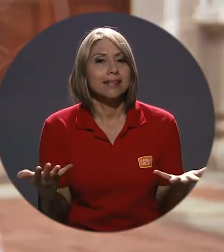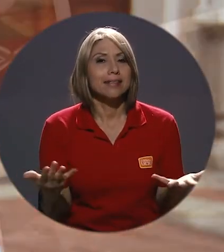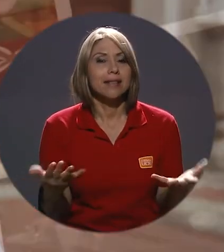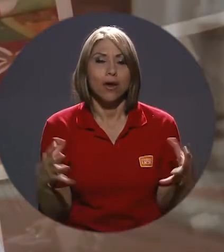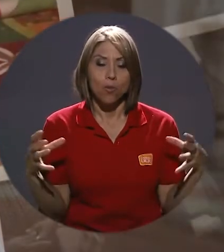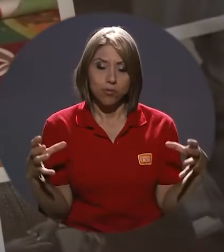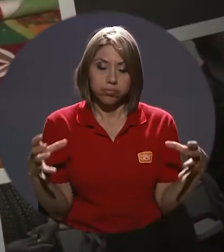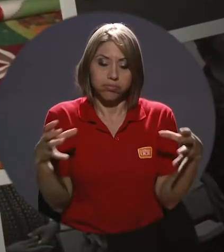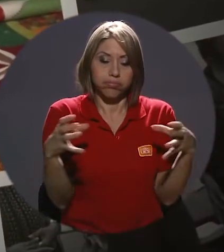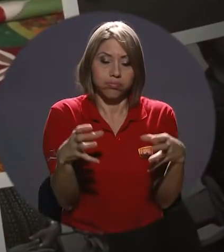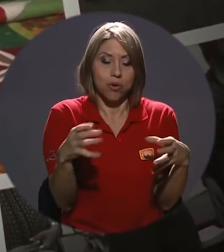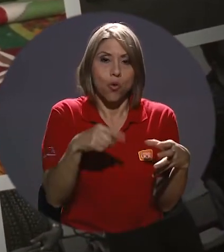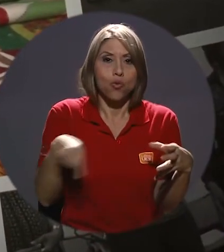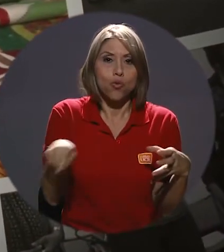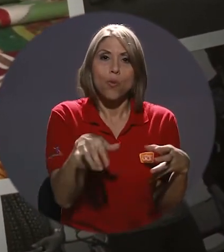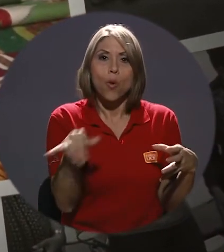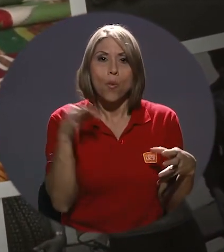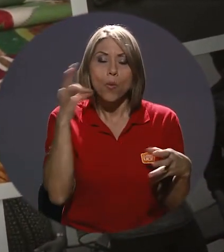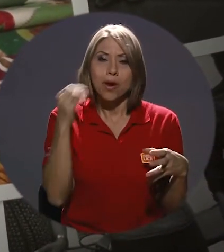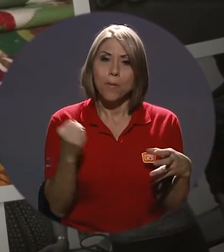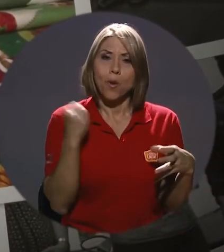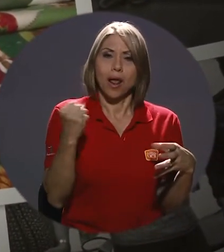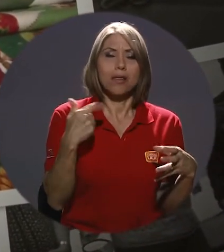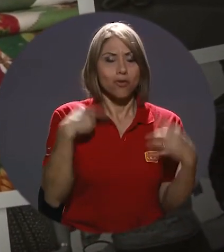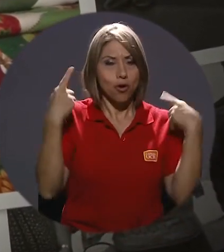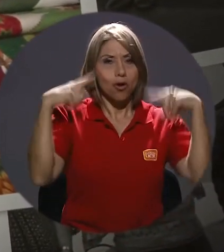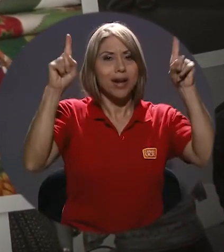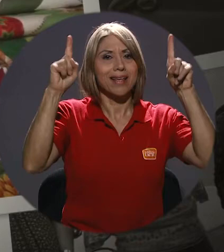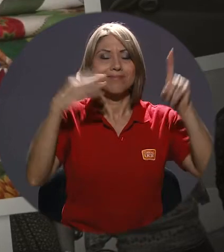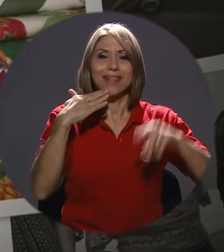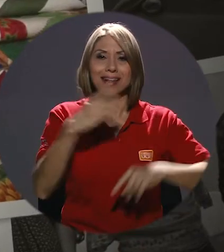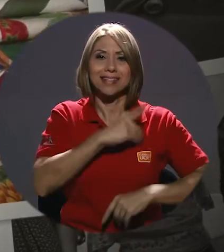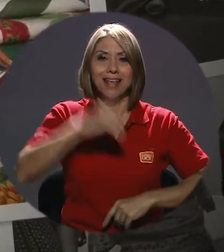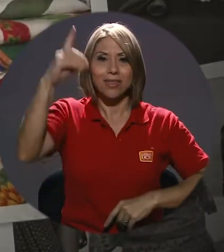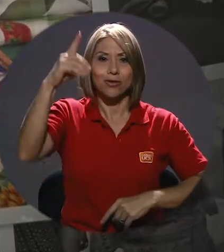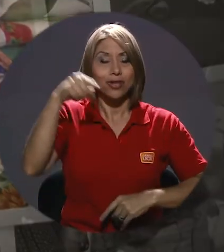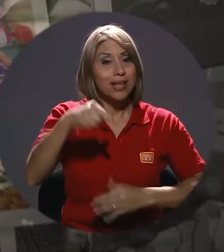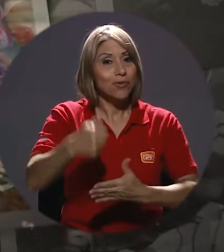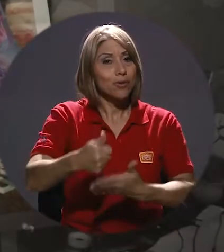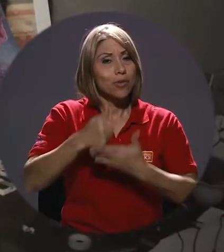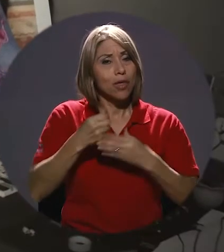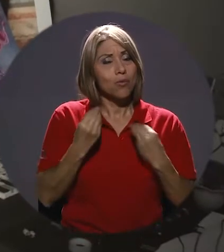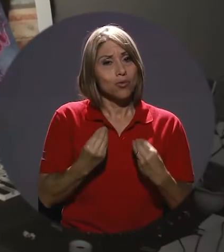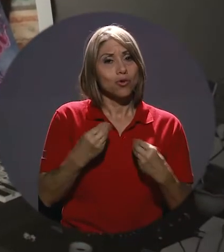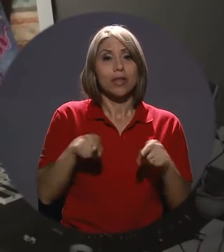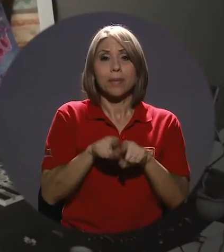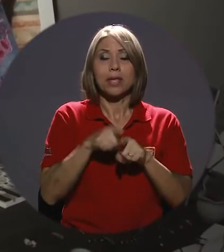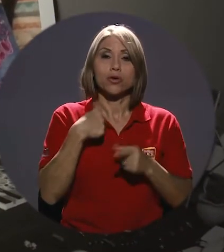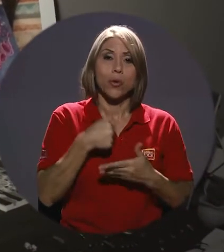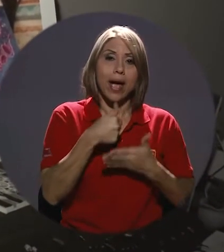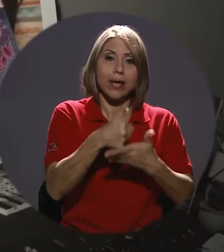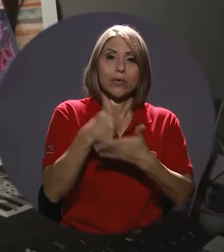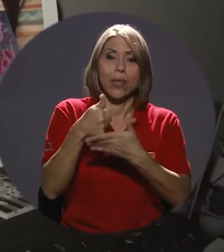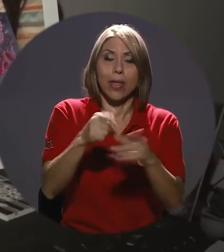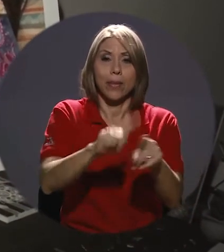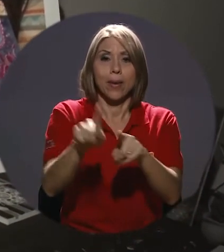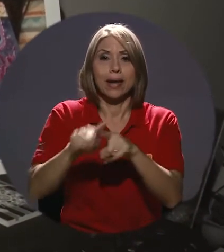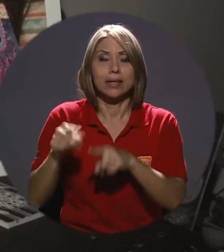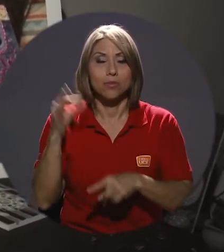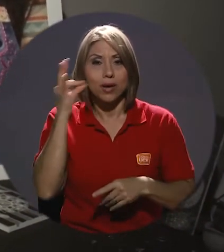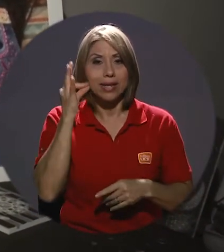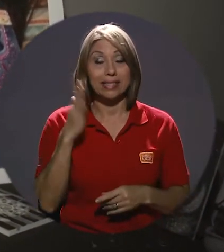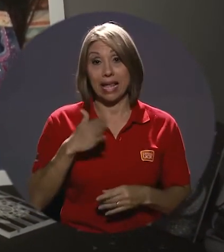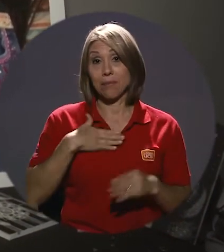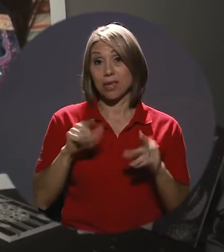era formar un grupo como mujer empoderada. Y lo logré, gracias a Dios, y eso me ha ayudado montones. Además he